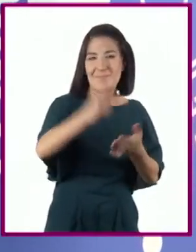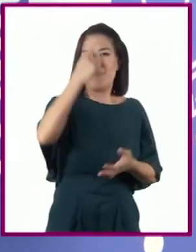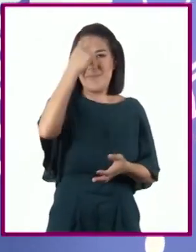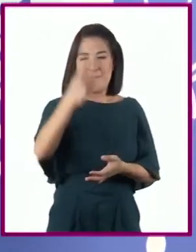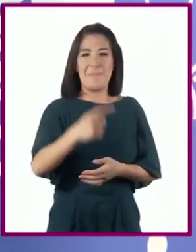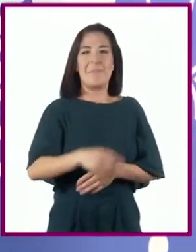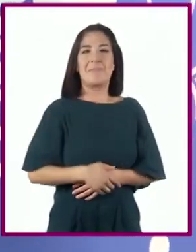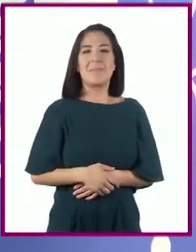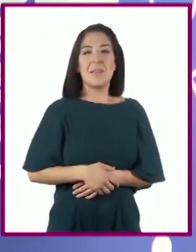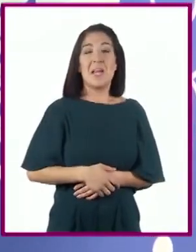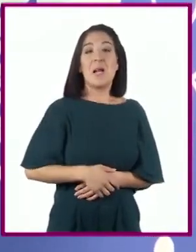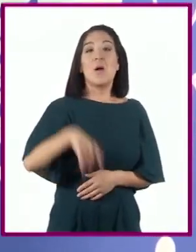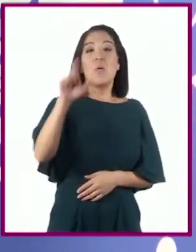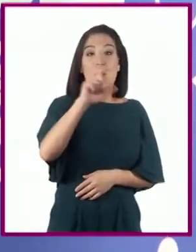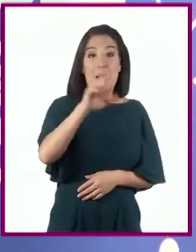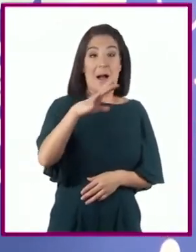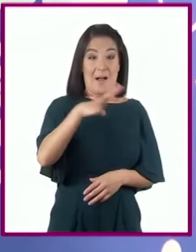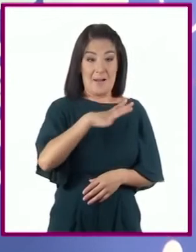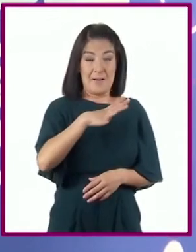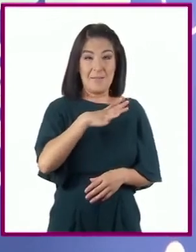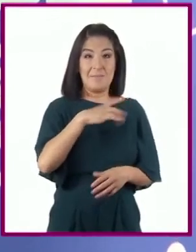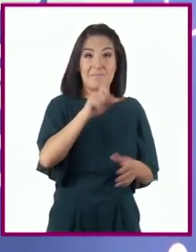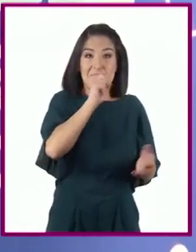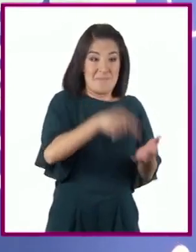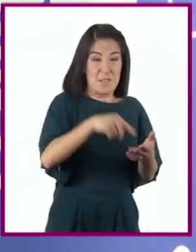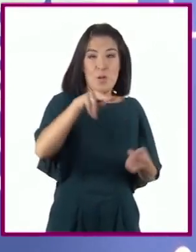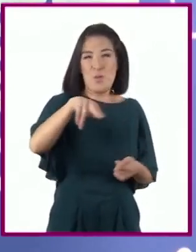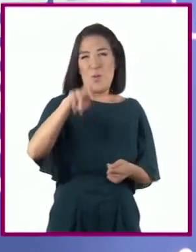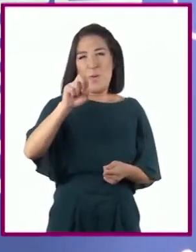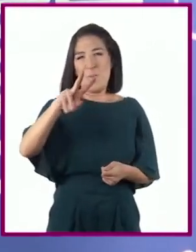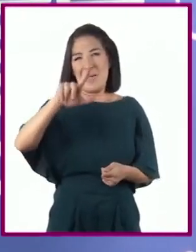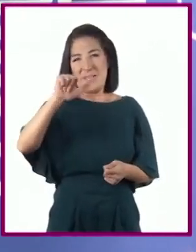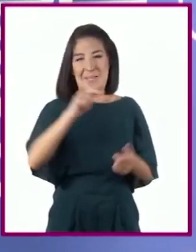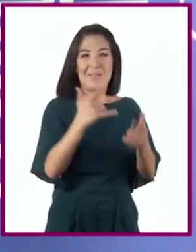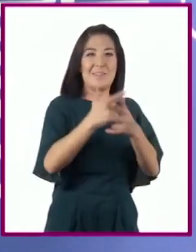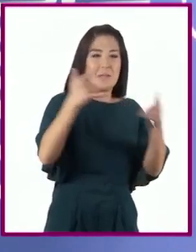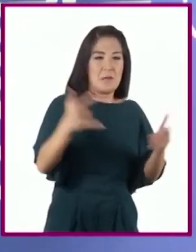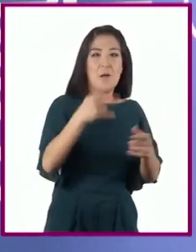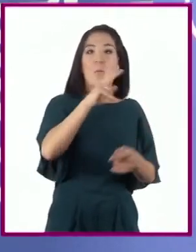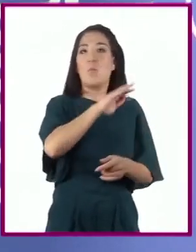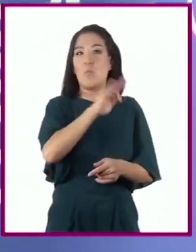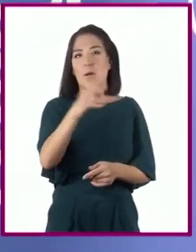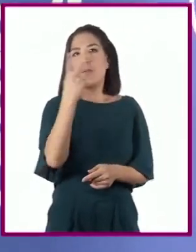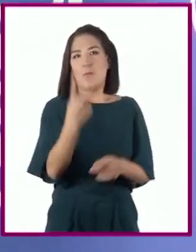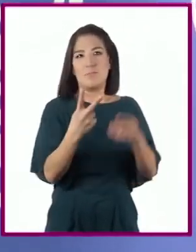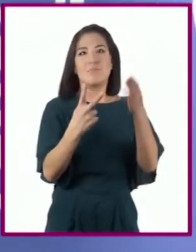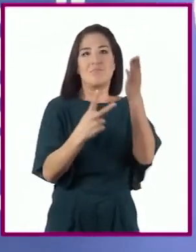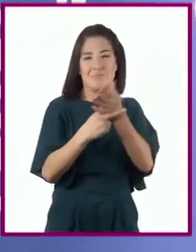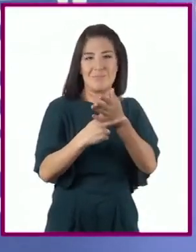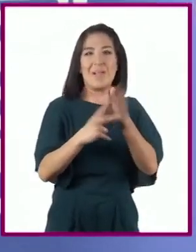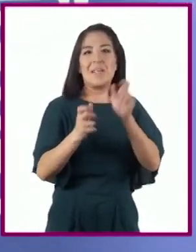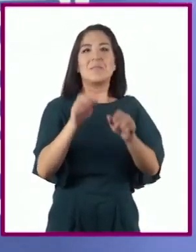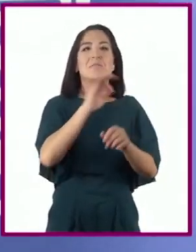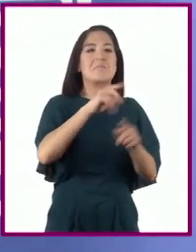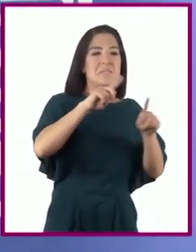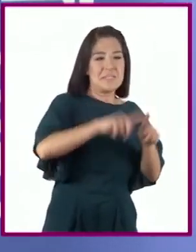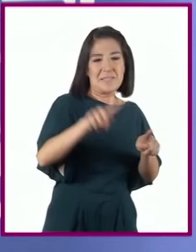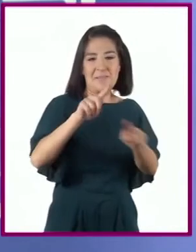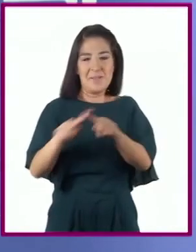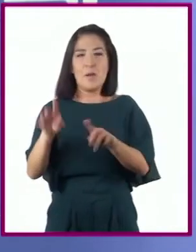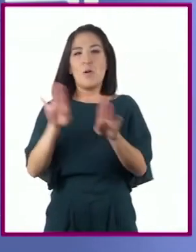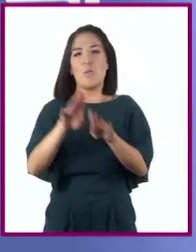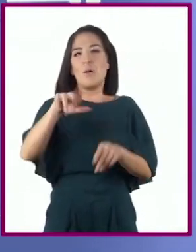Hay veces en que en una misma novela se puede jugar con dos historias contadas por distintos tipos de narrador.